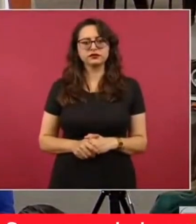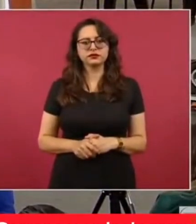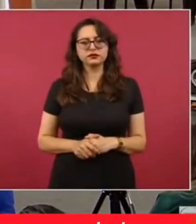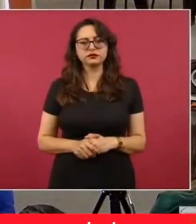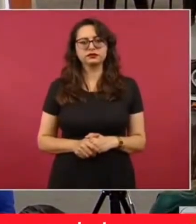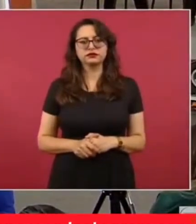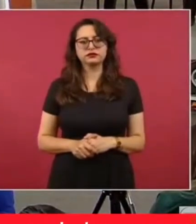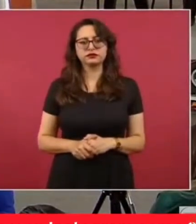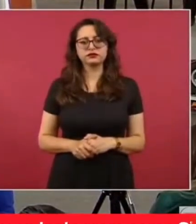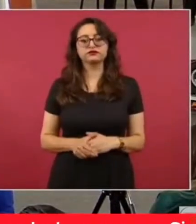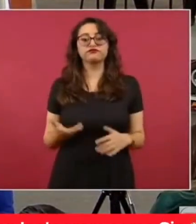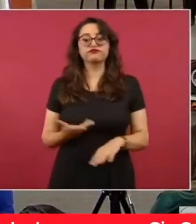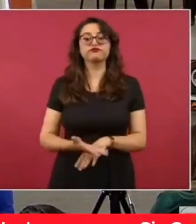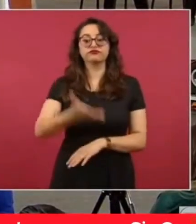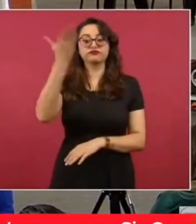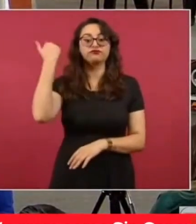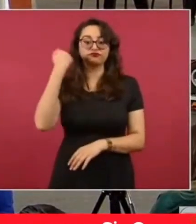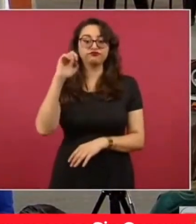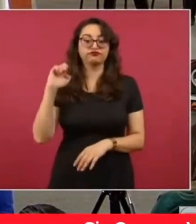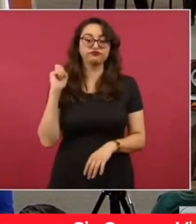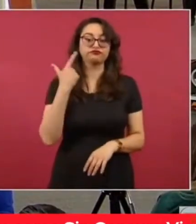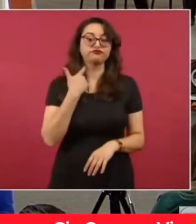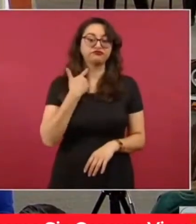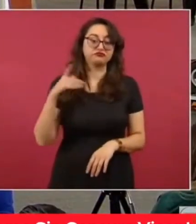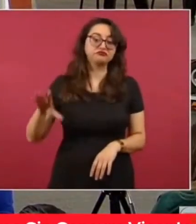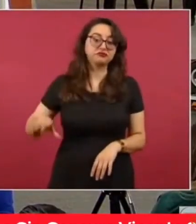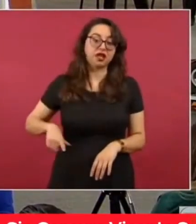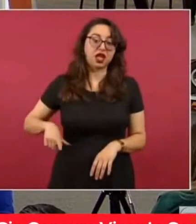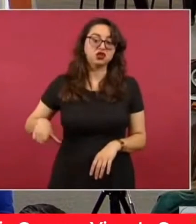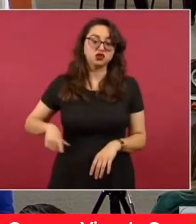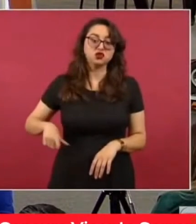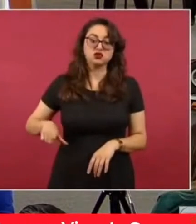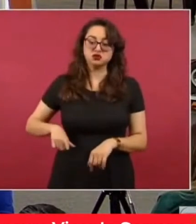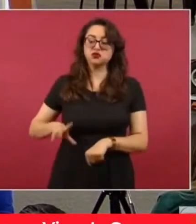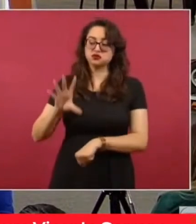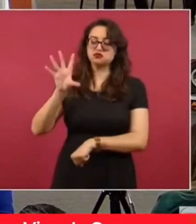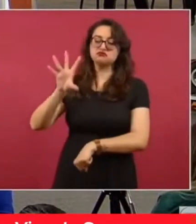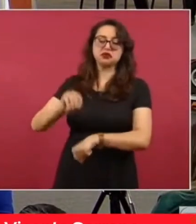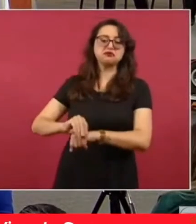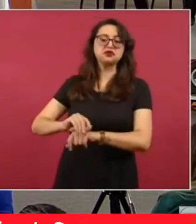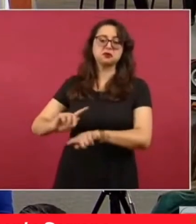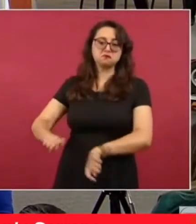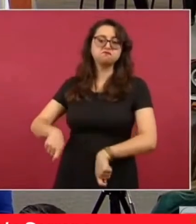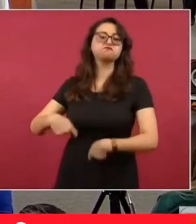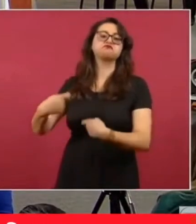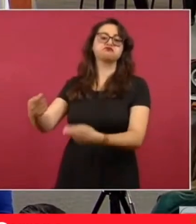permisos que dieron en la época de la corrupción neoliberal